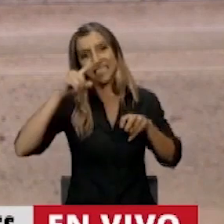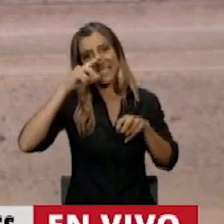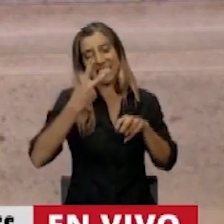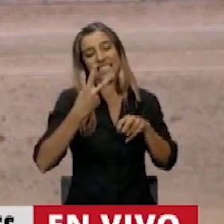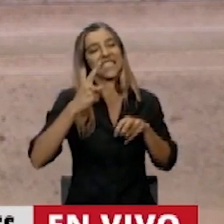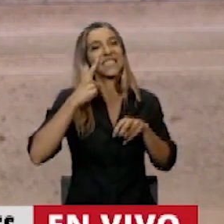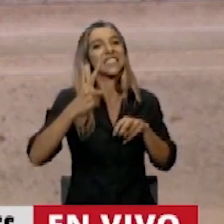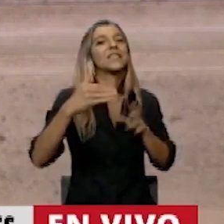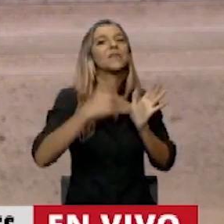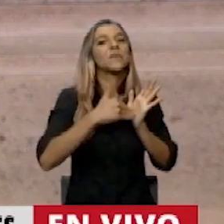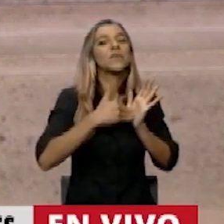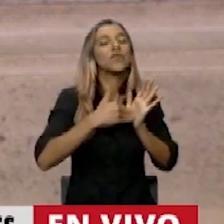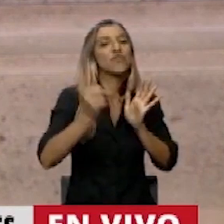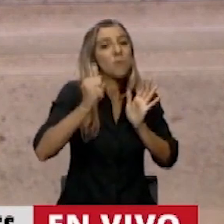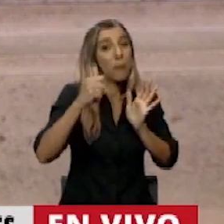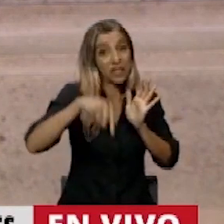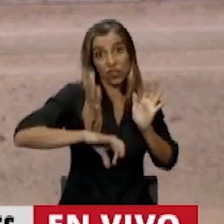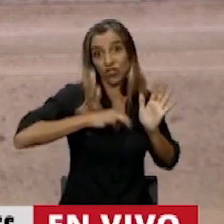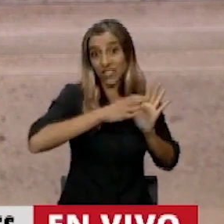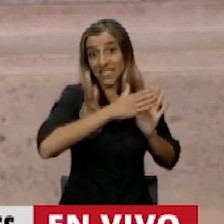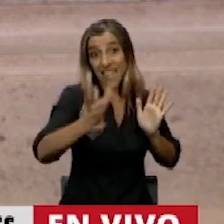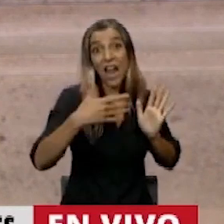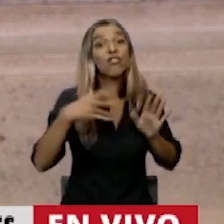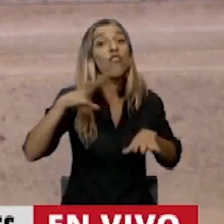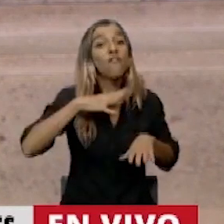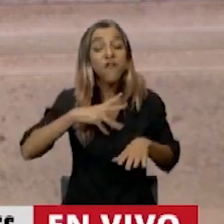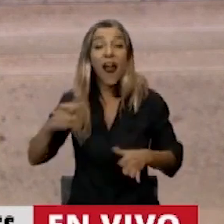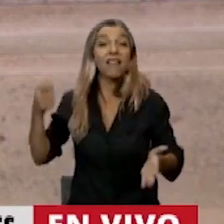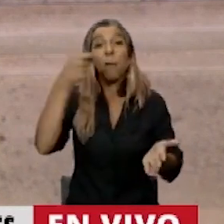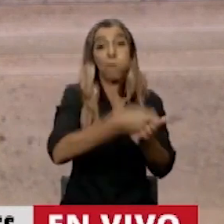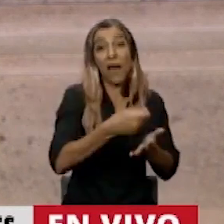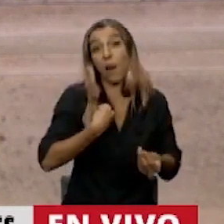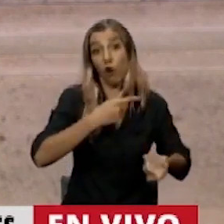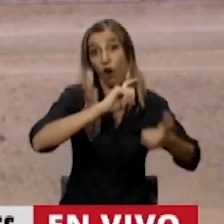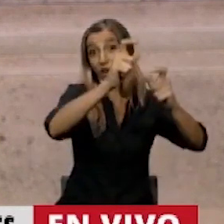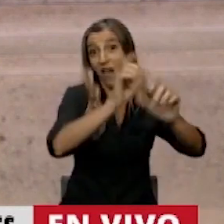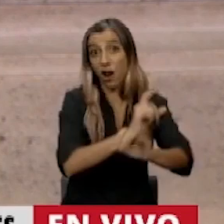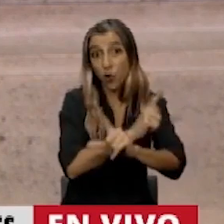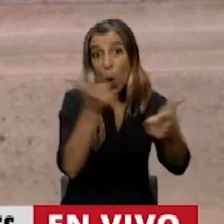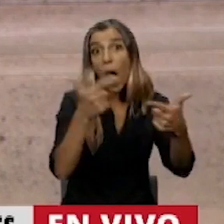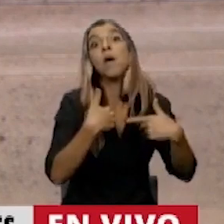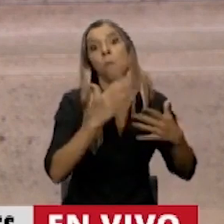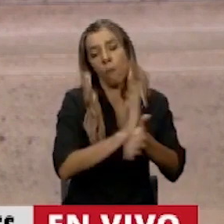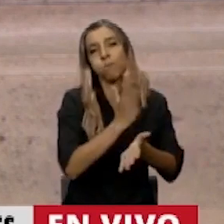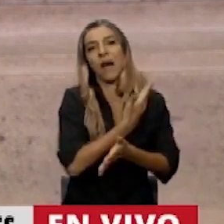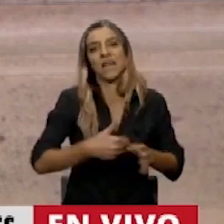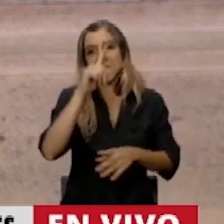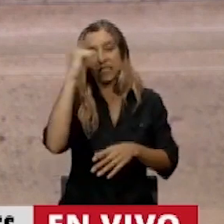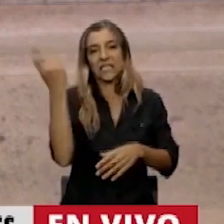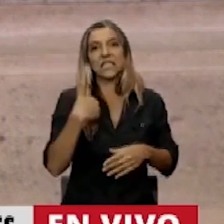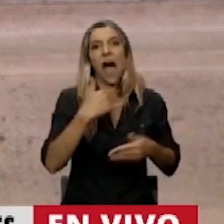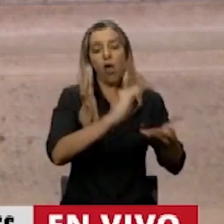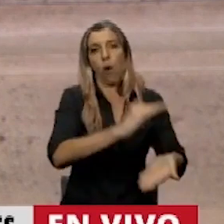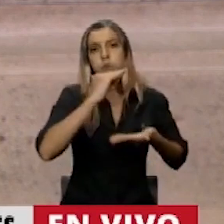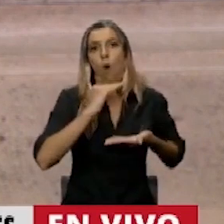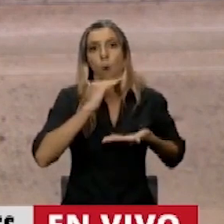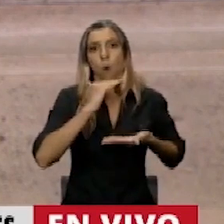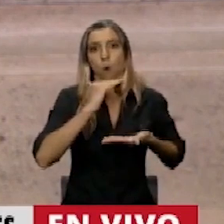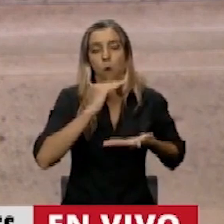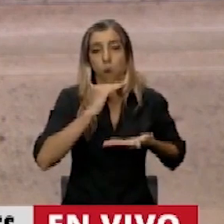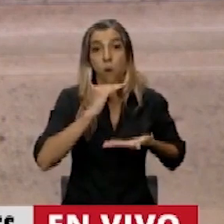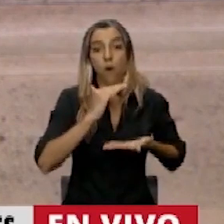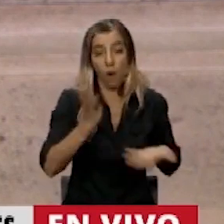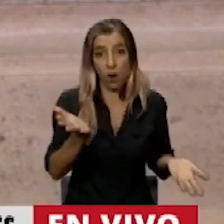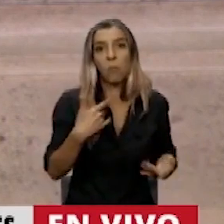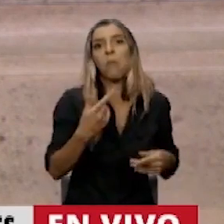año. Eso es lo que no se le pagó a los jubilados con la suspensión de la movilidad jubilatoria, que por supuesto no fue a